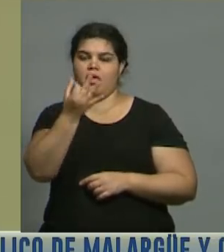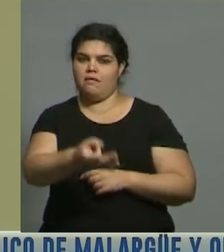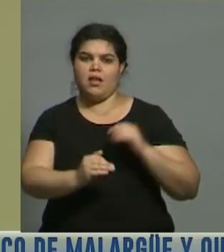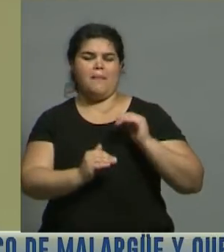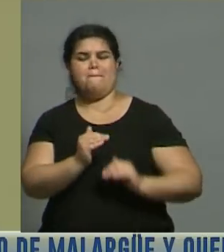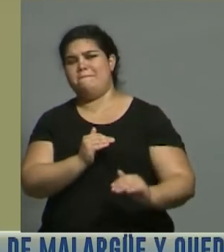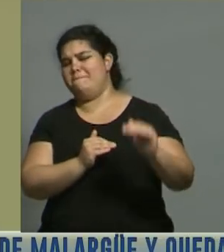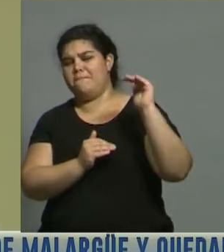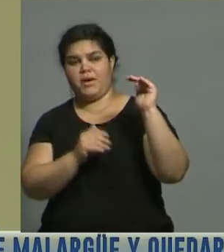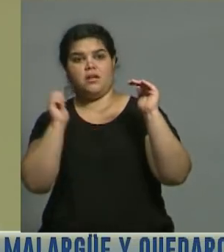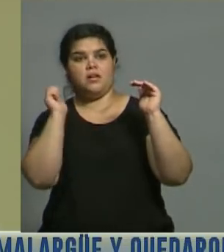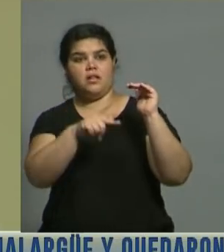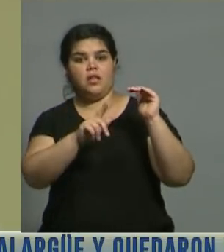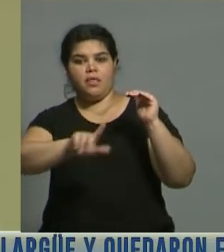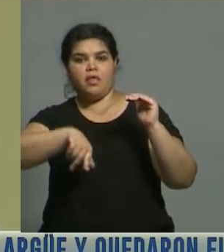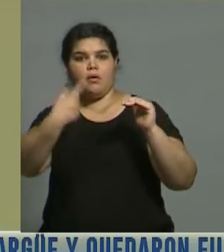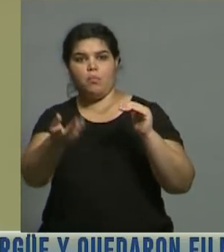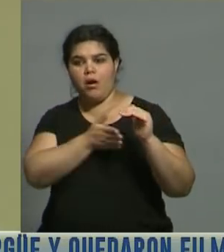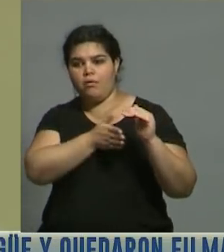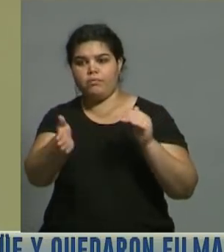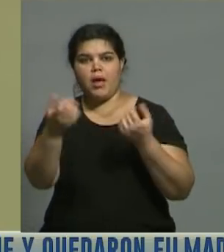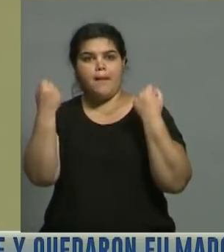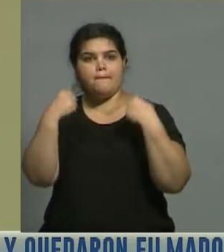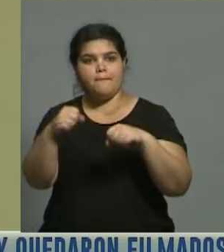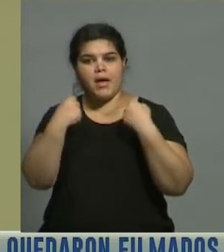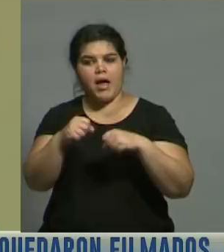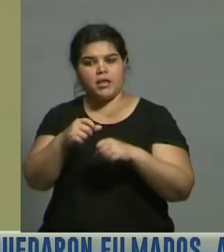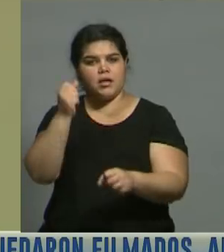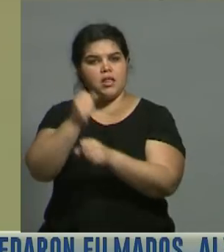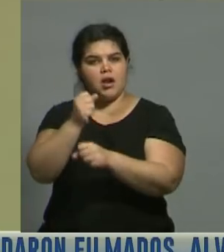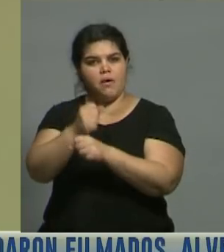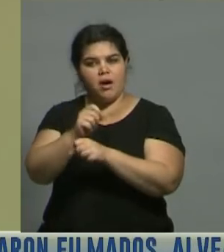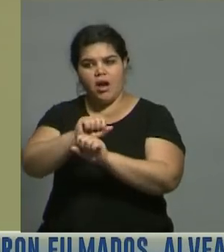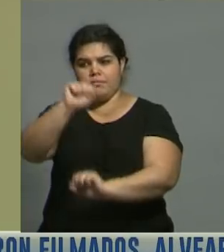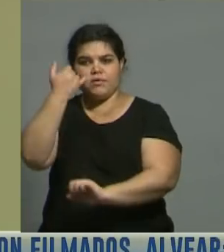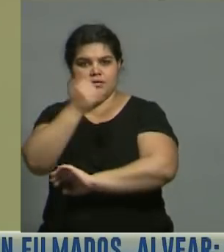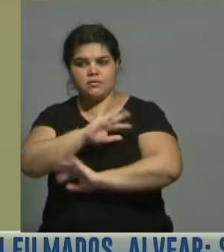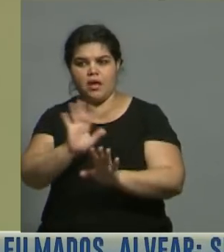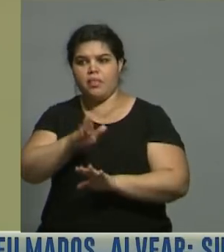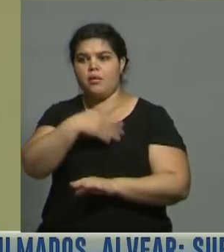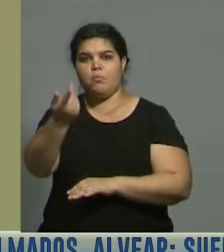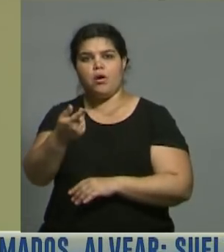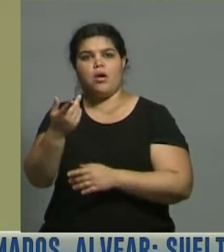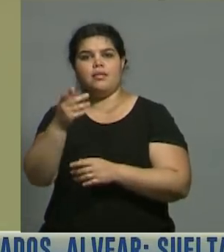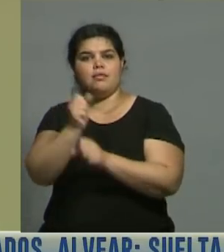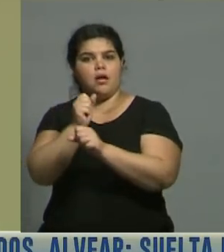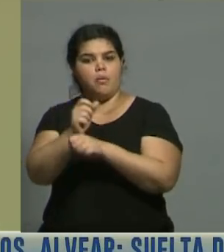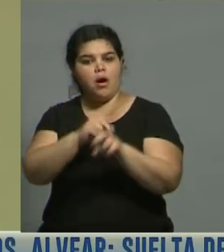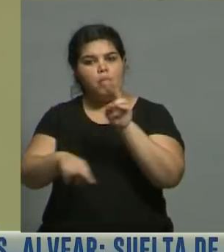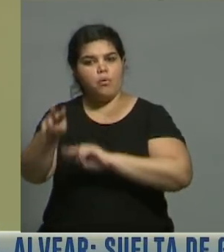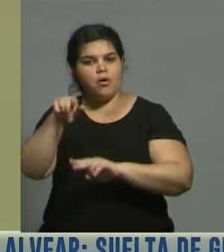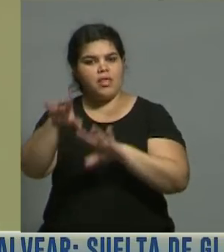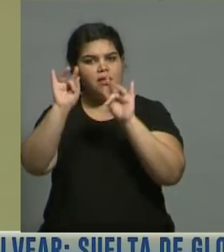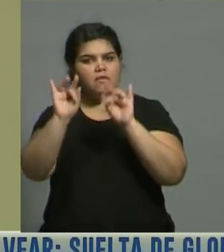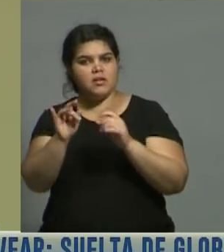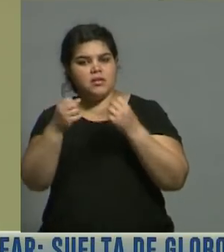y llegada la hora de salir, egresarse y buscar una fuente laboral cuesta mucho la práctica porque no se